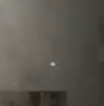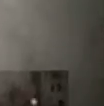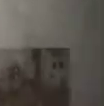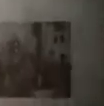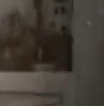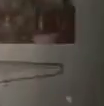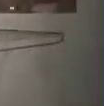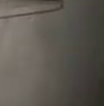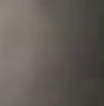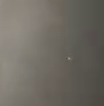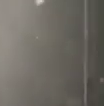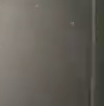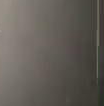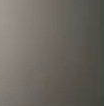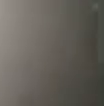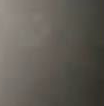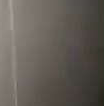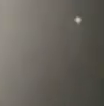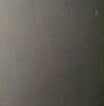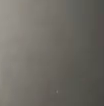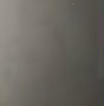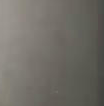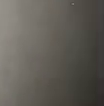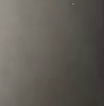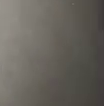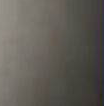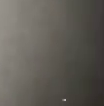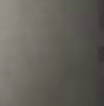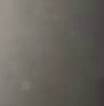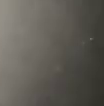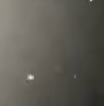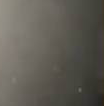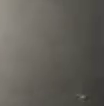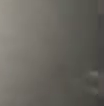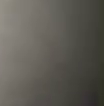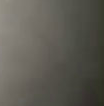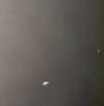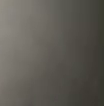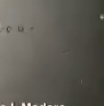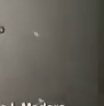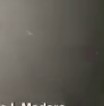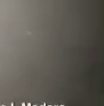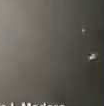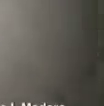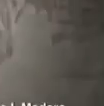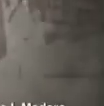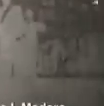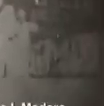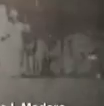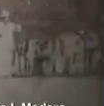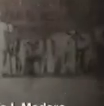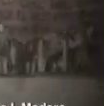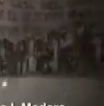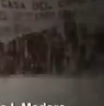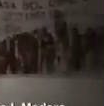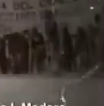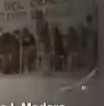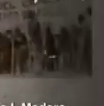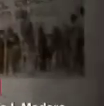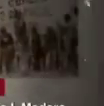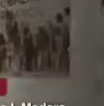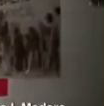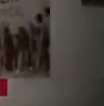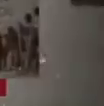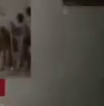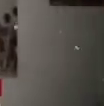del Obrero Mundial en la Ciudad de México y el 1 de mayo de 1913, pocos meses después del asesinato de Francisco